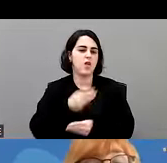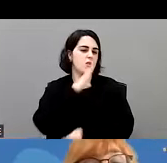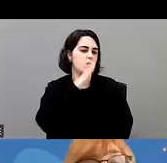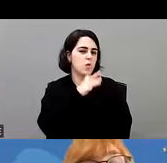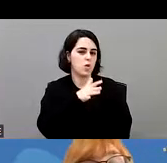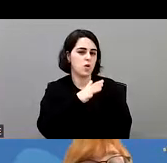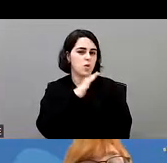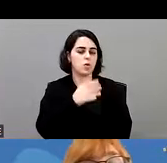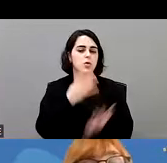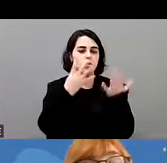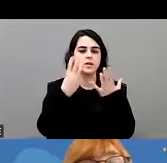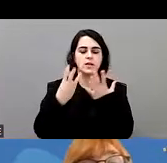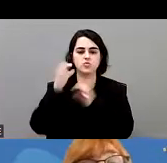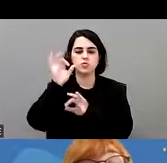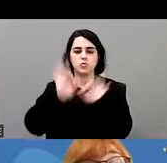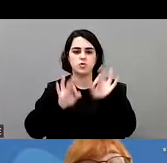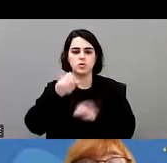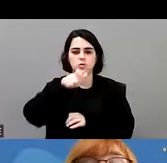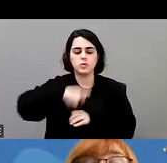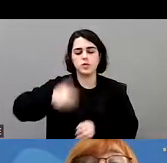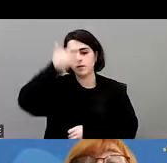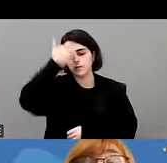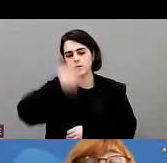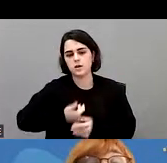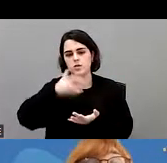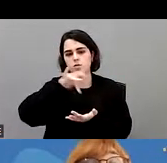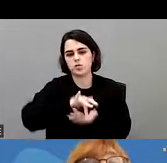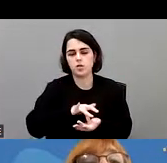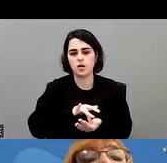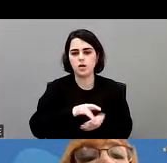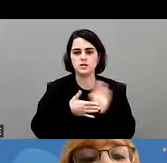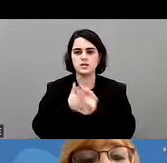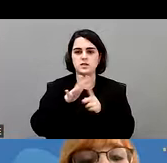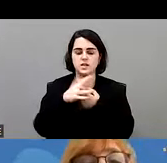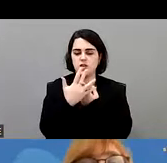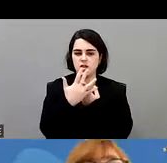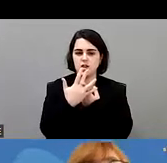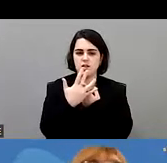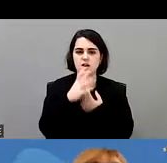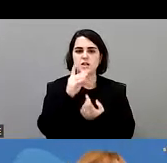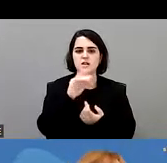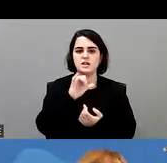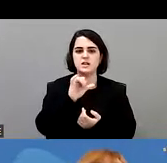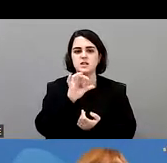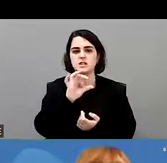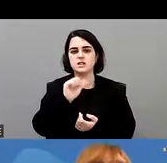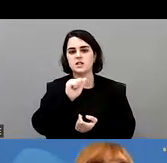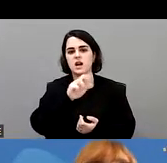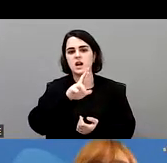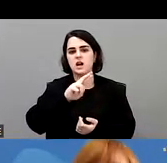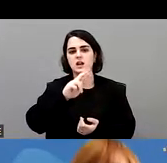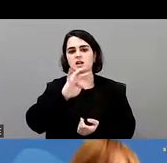el 98% de las personas con parálisis cerebral tenéis una situación de disartia asociada a